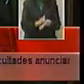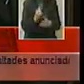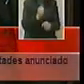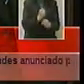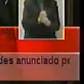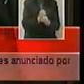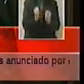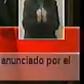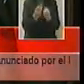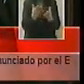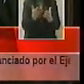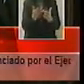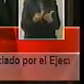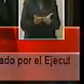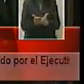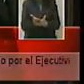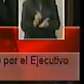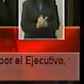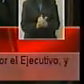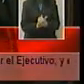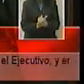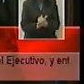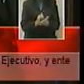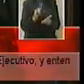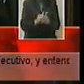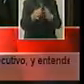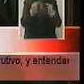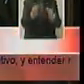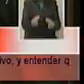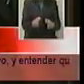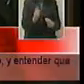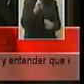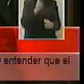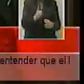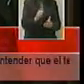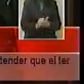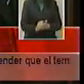trabajada con mucho tecnicismo y que realmente estaba